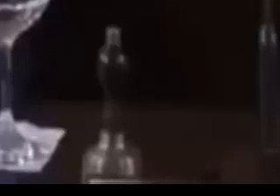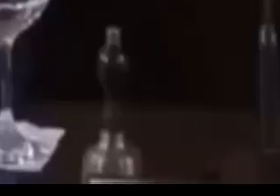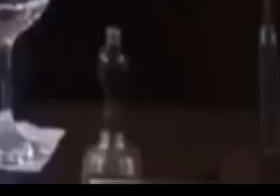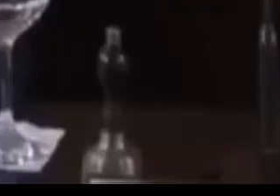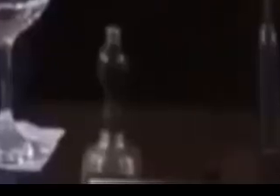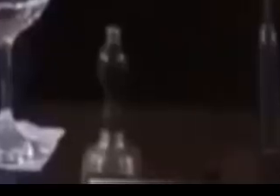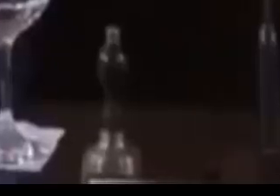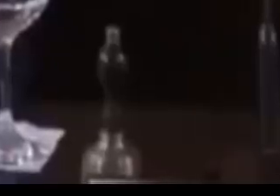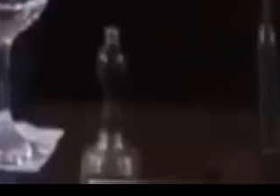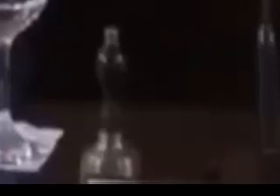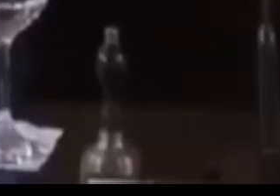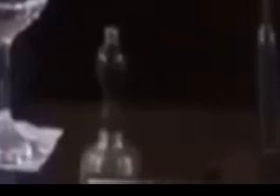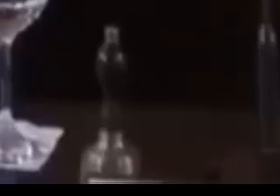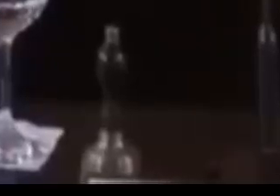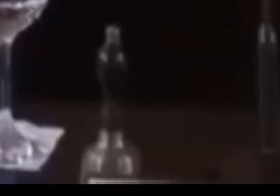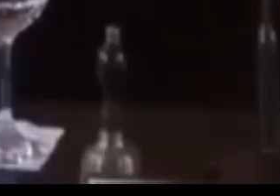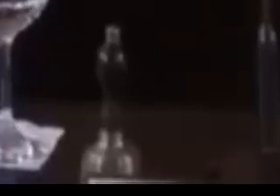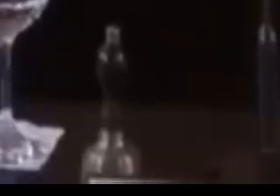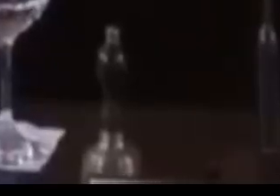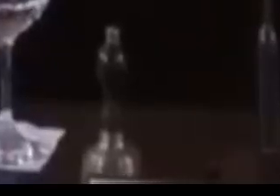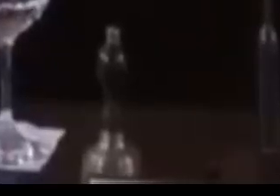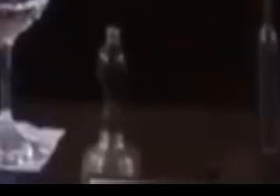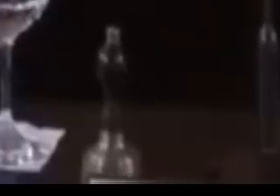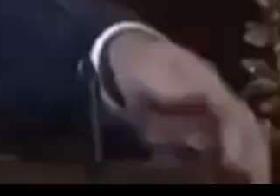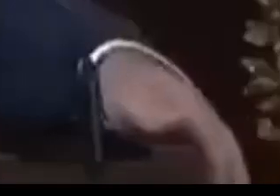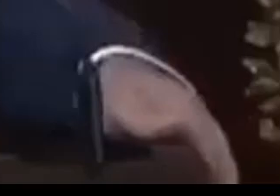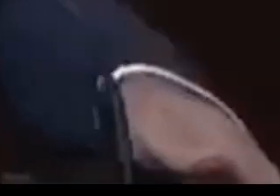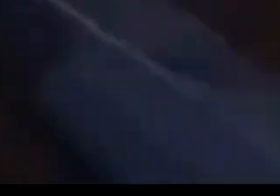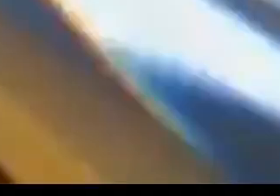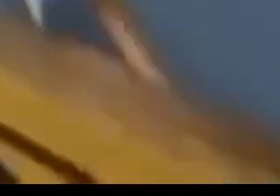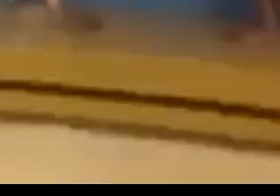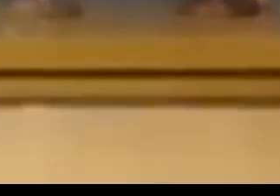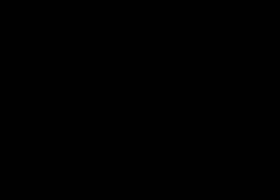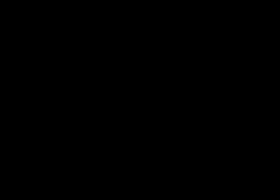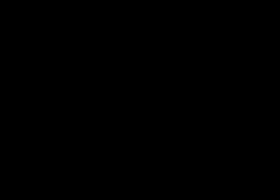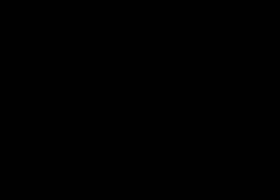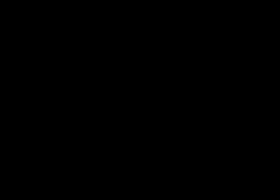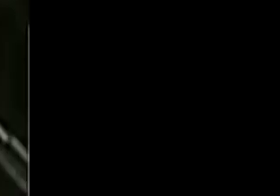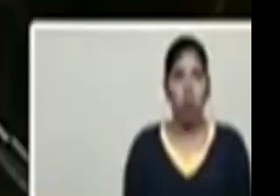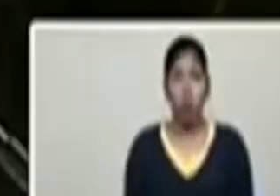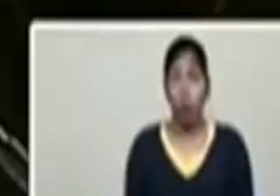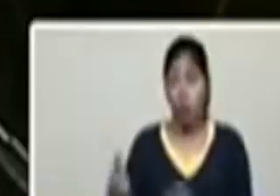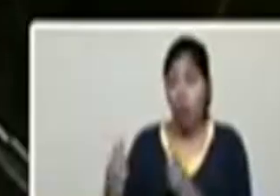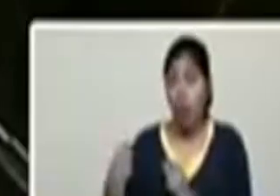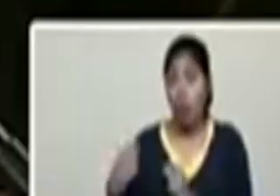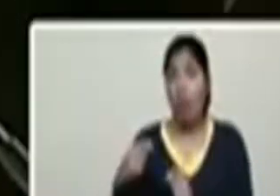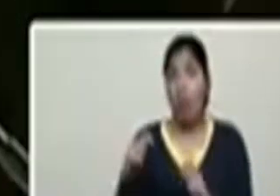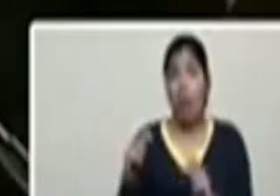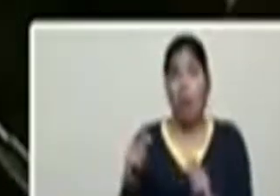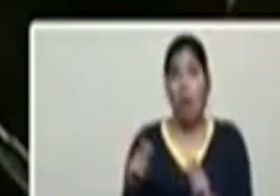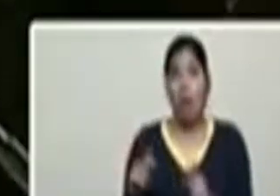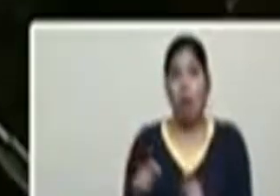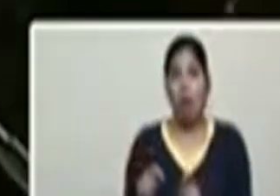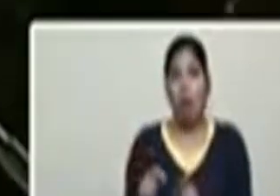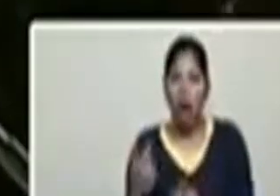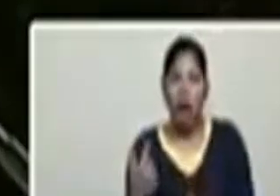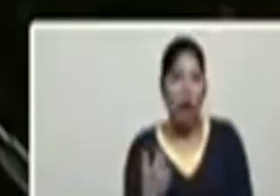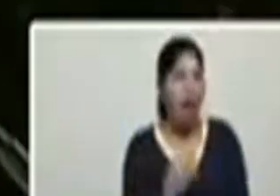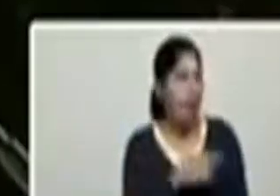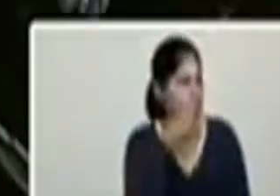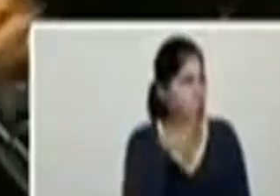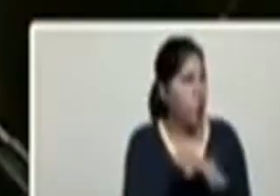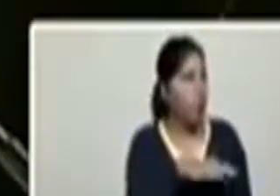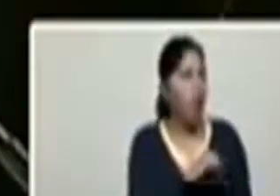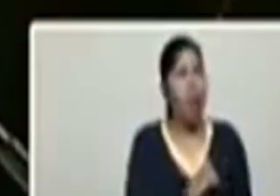acuerdo con el reporte del Banco Central un reporte que deja obviamente la economía por el piso del dictador venezolano Nicolás Maduro señores Hay